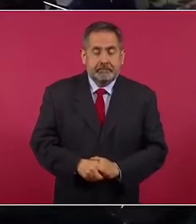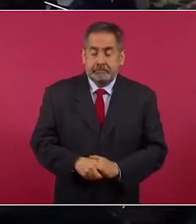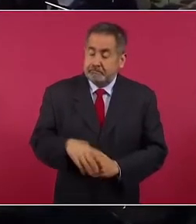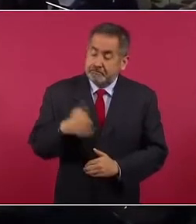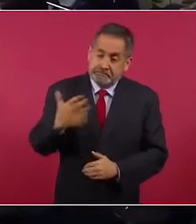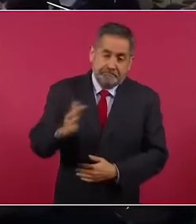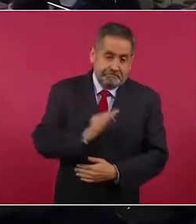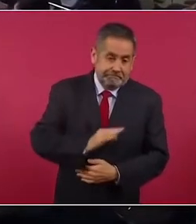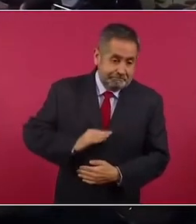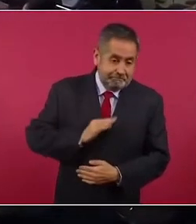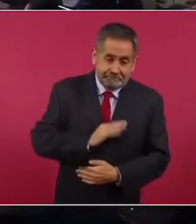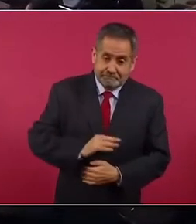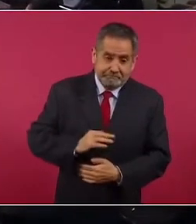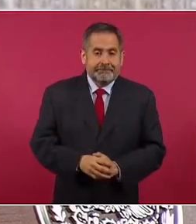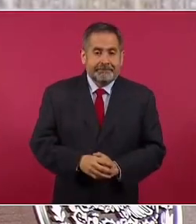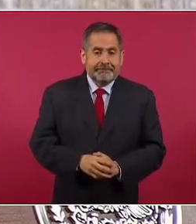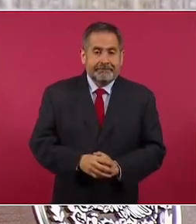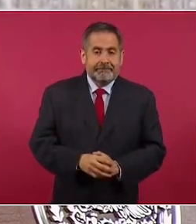Felicidades,